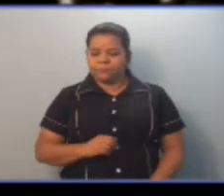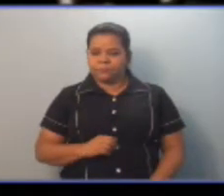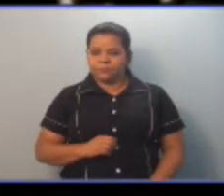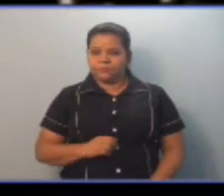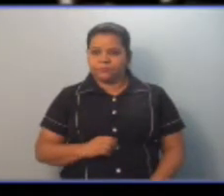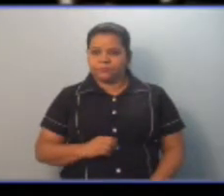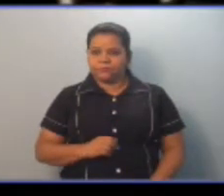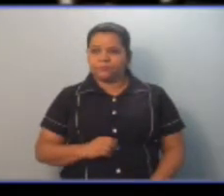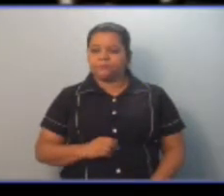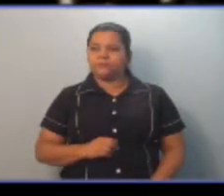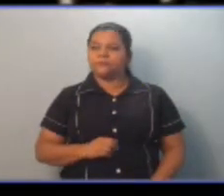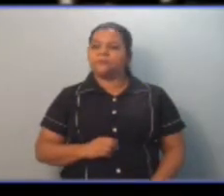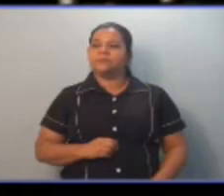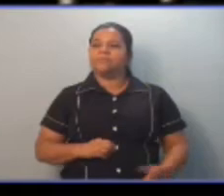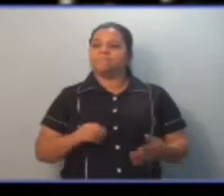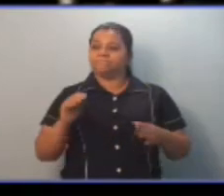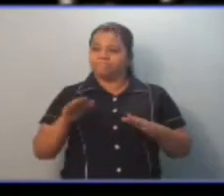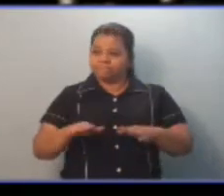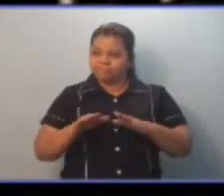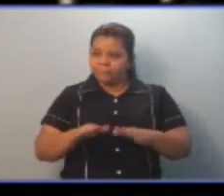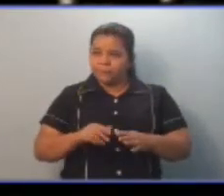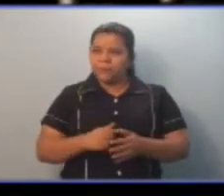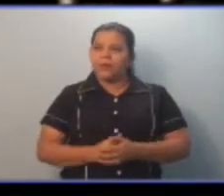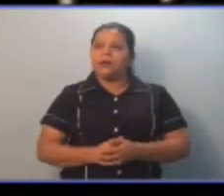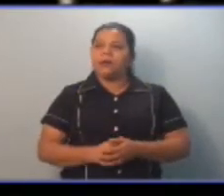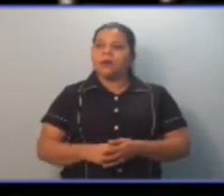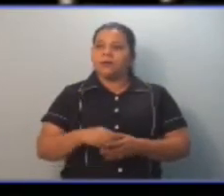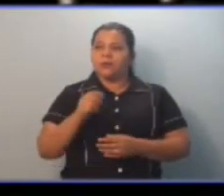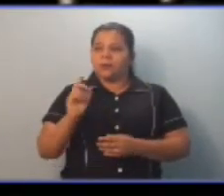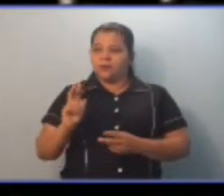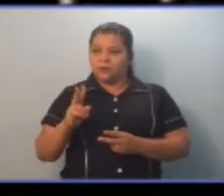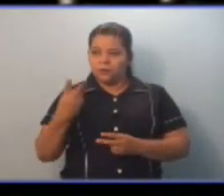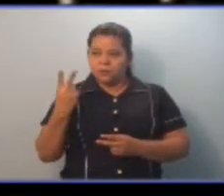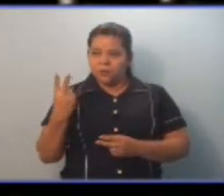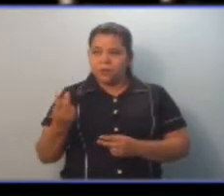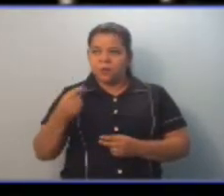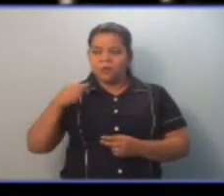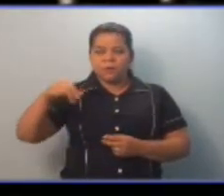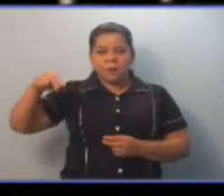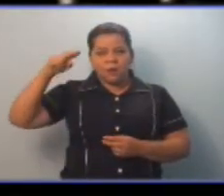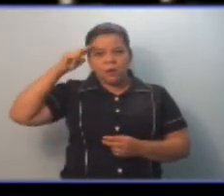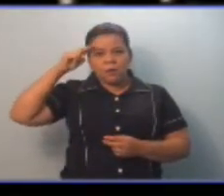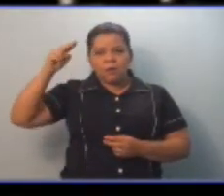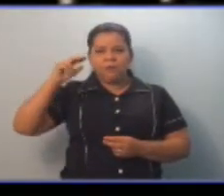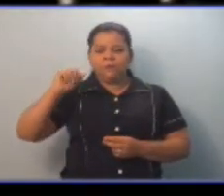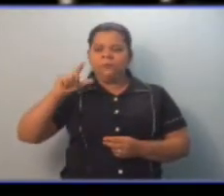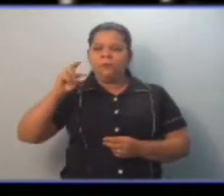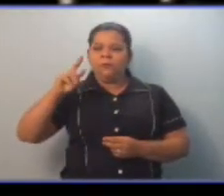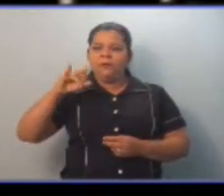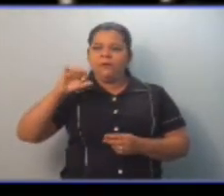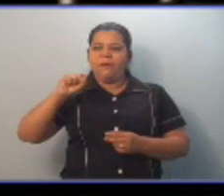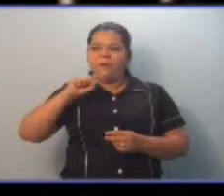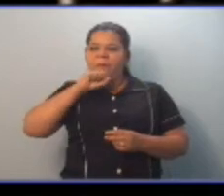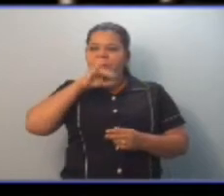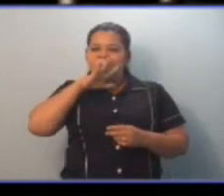Gracias. Seguiría en el orden coronel José Antonio Armendáriz Rivas.